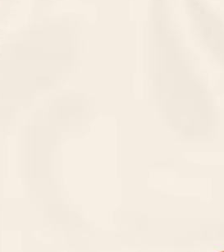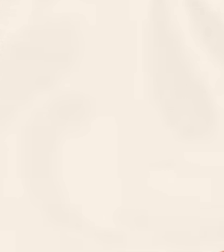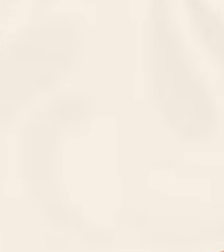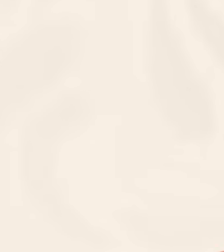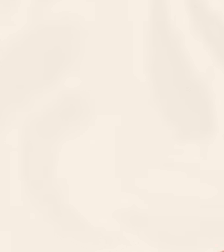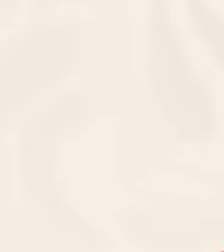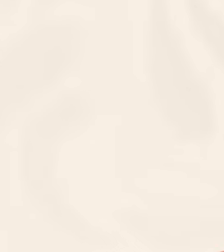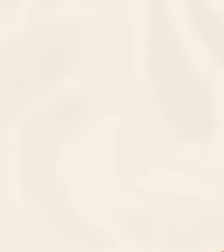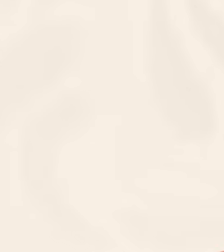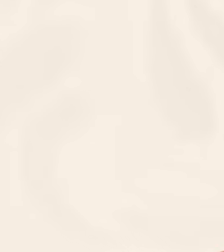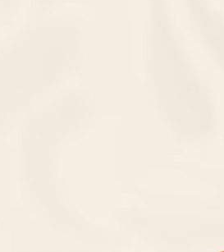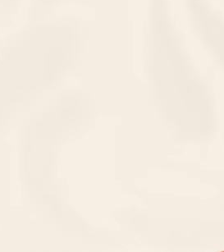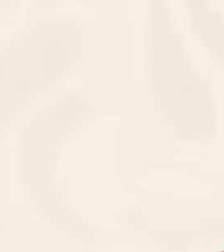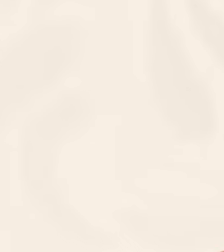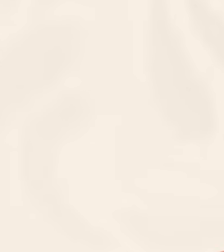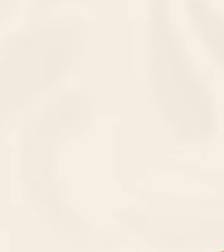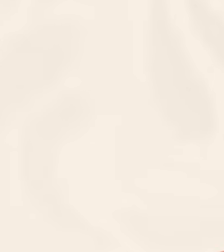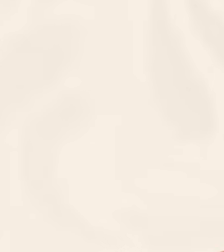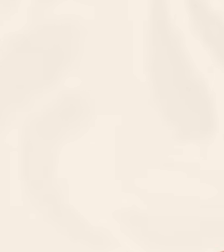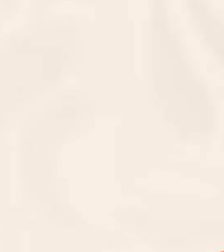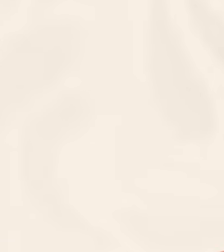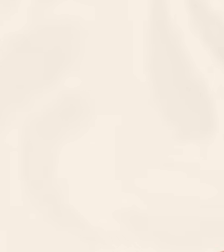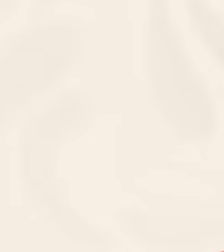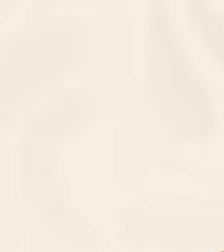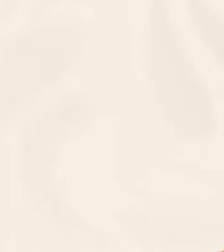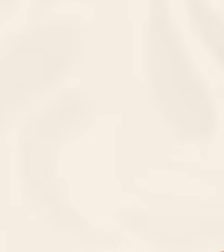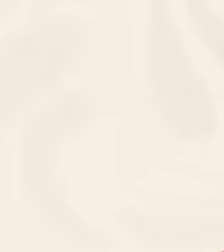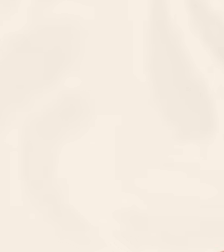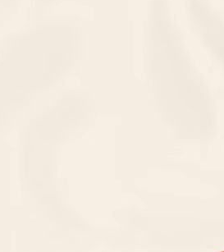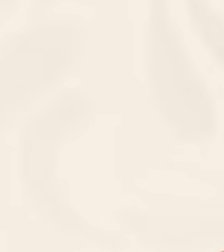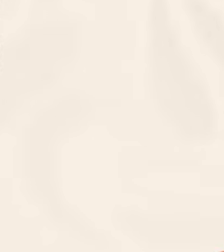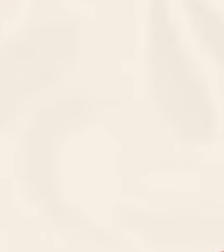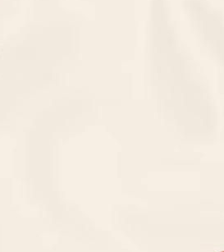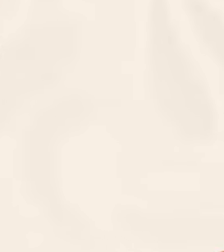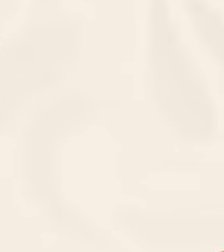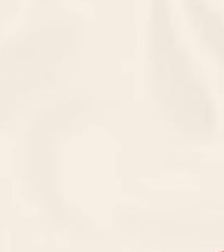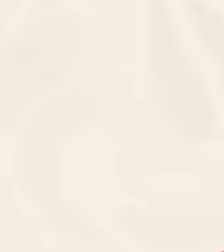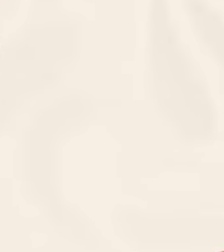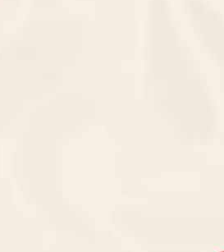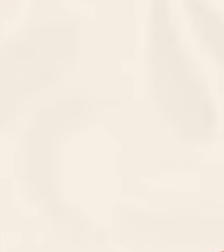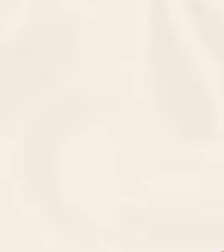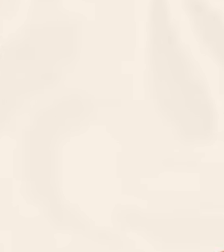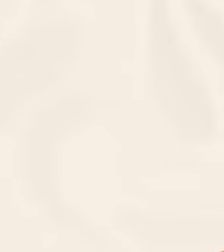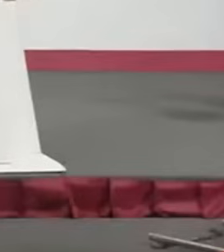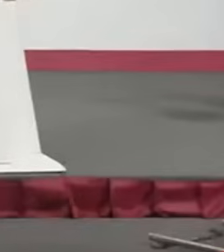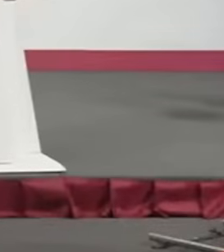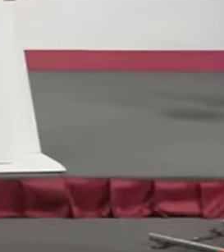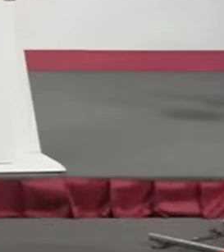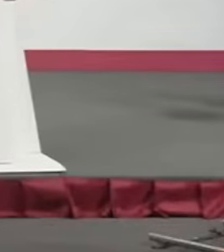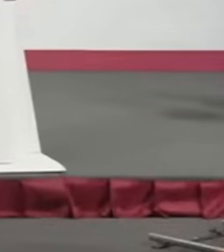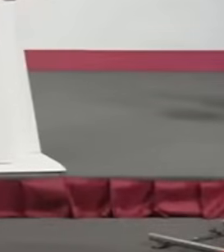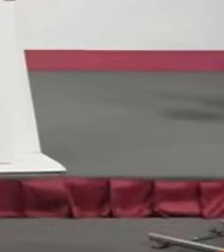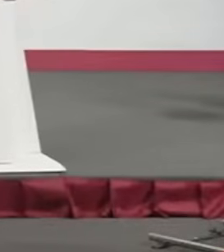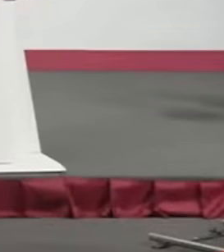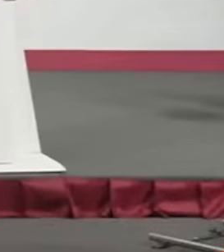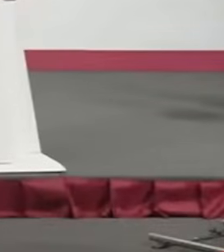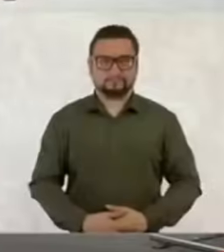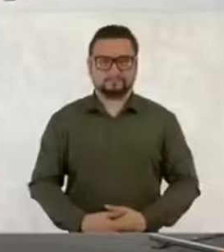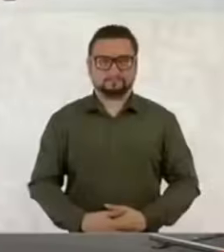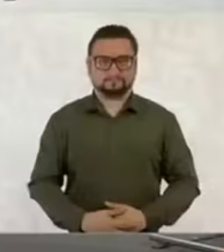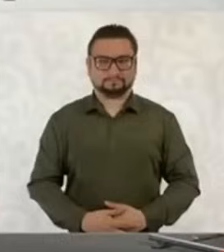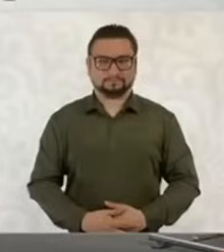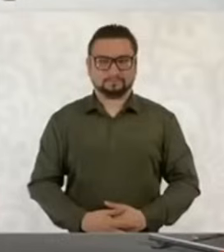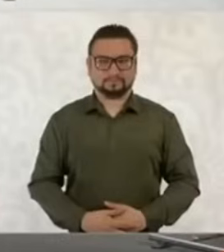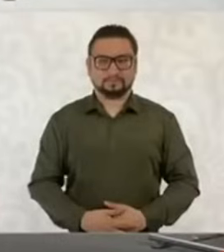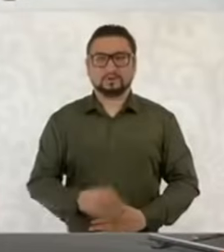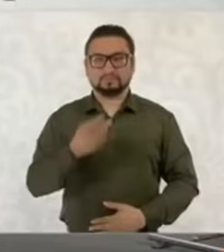en meses recientes, y pensamos que esta trayectoria favorable de la economía mexicana se